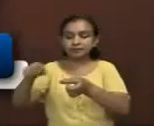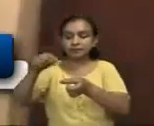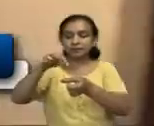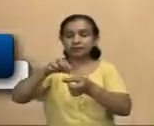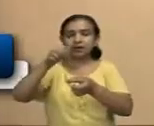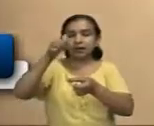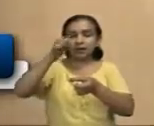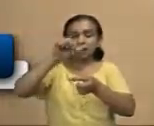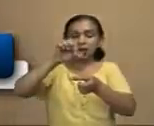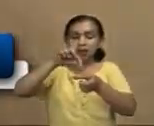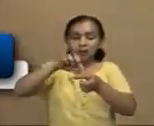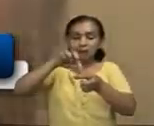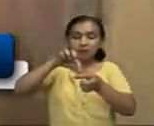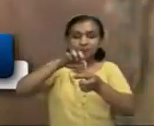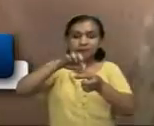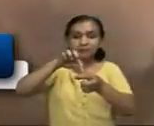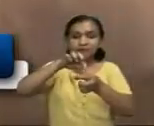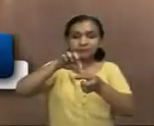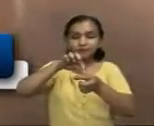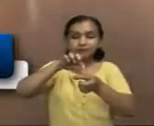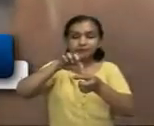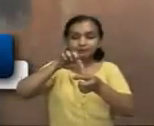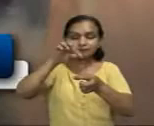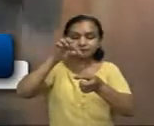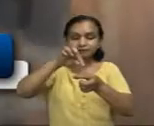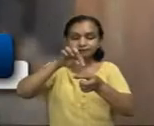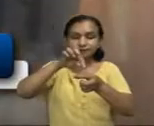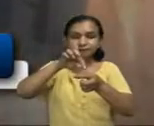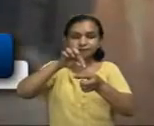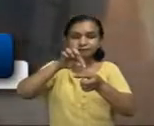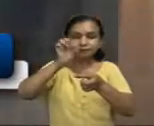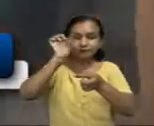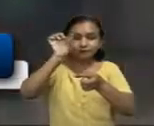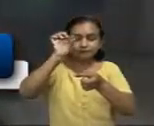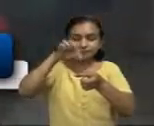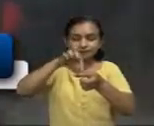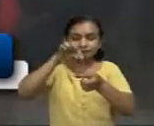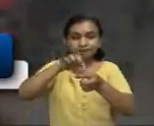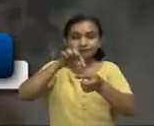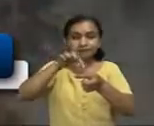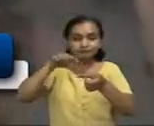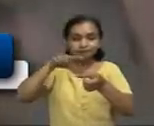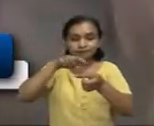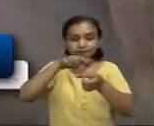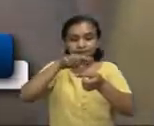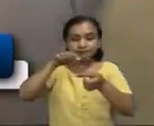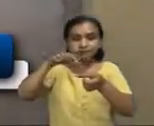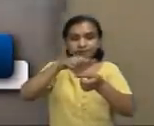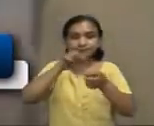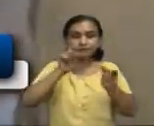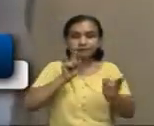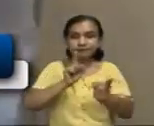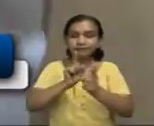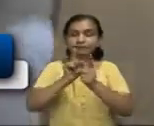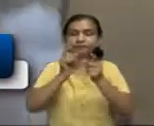Y nadie sospecha en los tapones. Un criadero es un taponcito con agua. Algo que nosotros hemos encontrado también